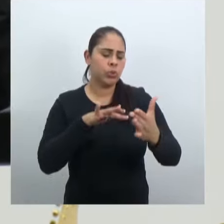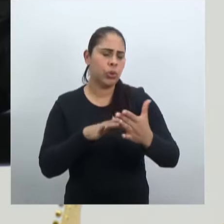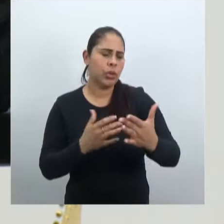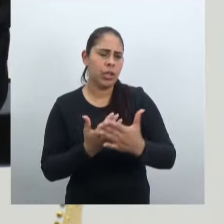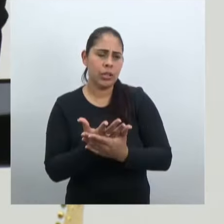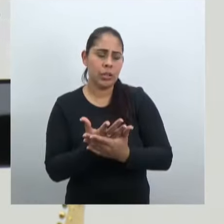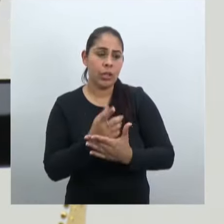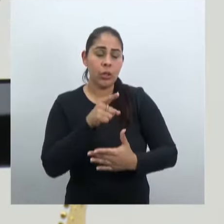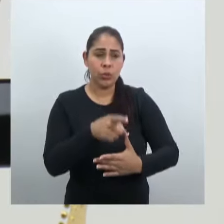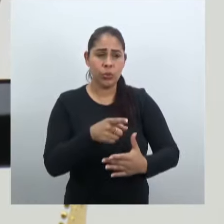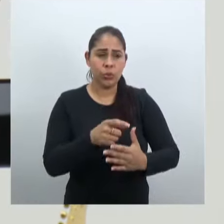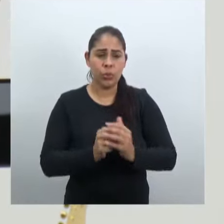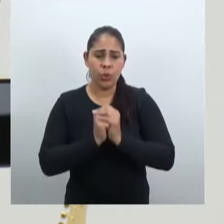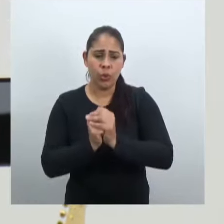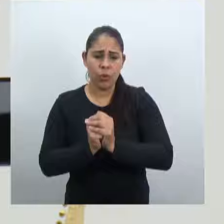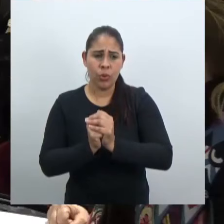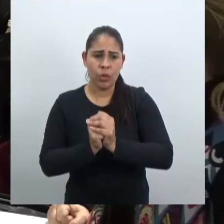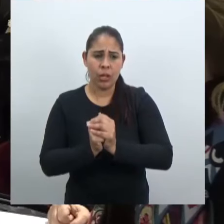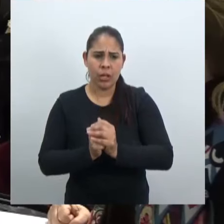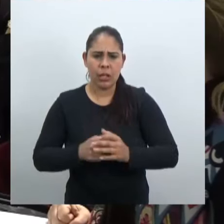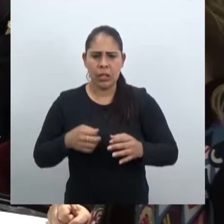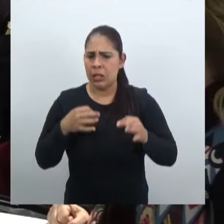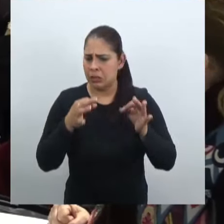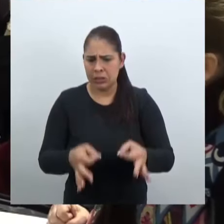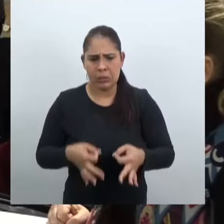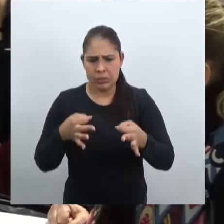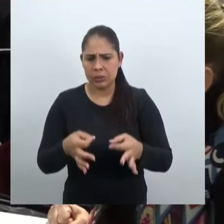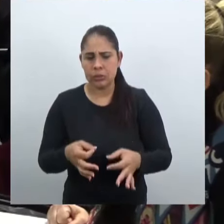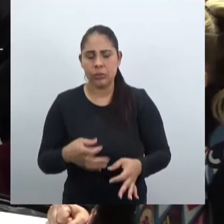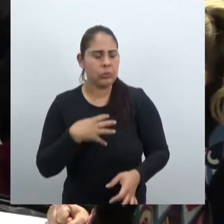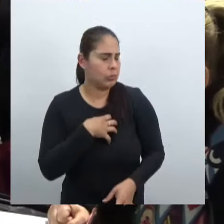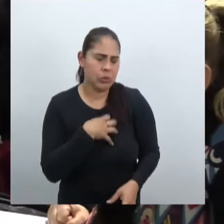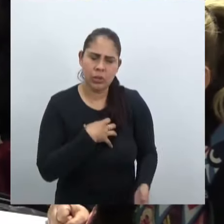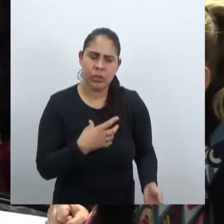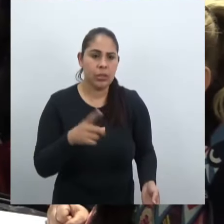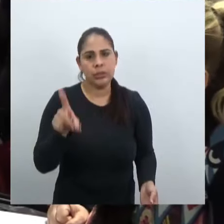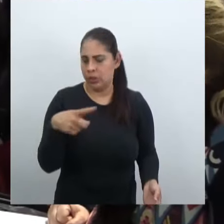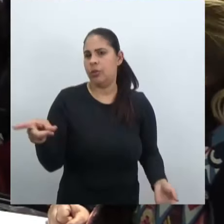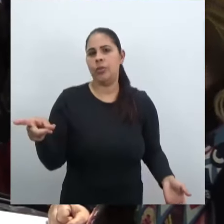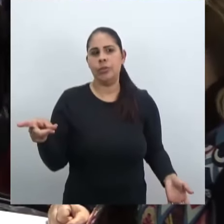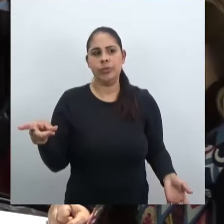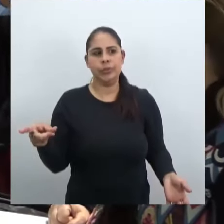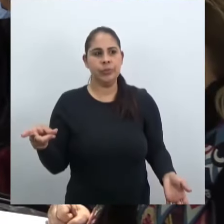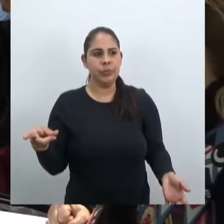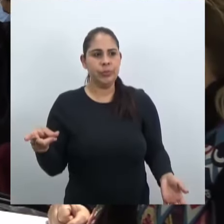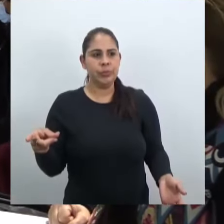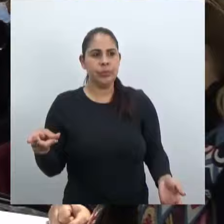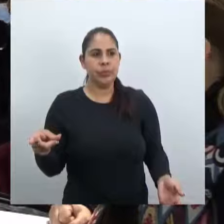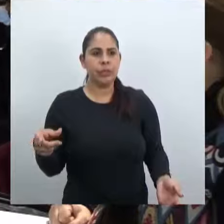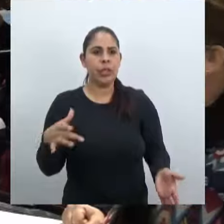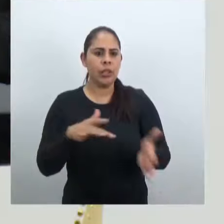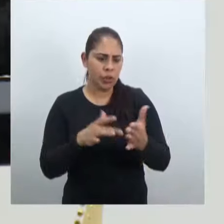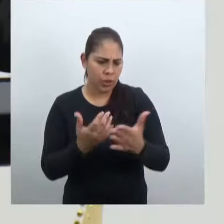no puedes orar como siempre? A ver, Santimonios, decime algo. Sí. Hay